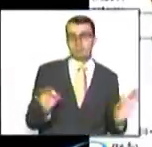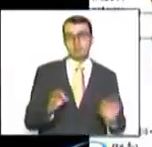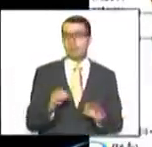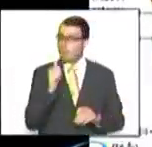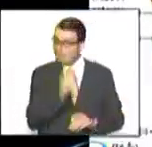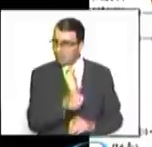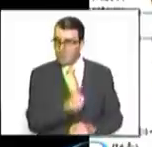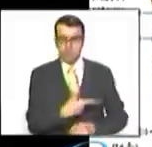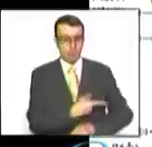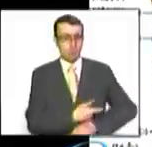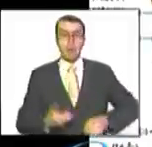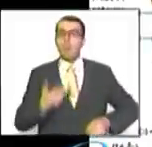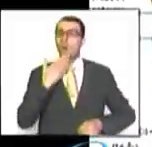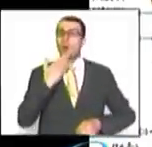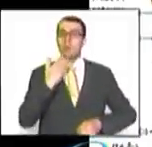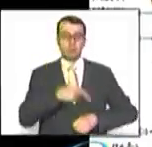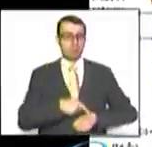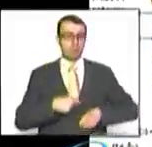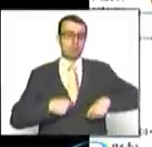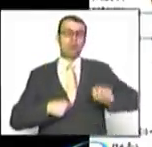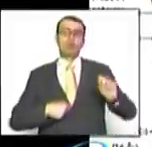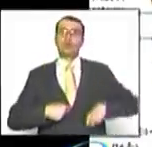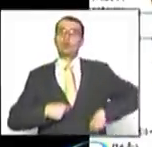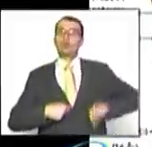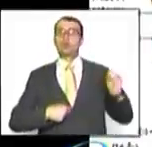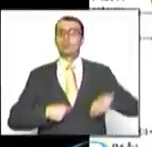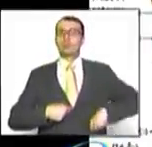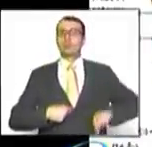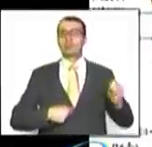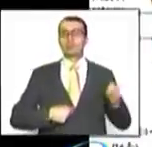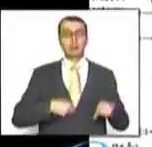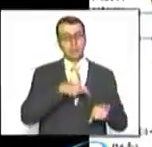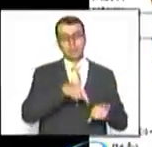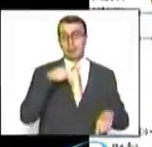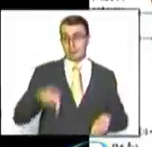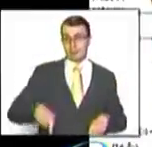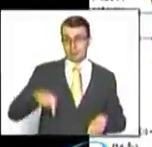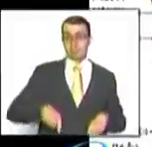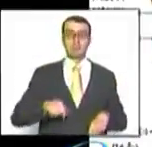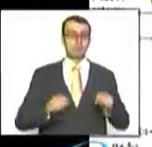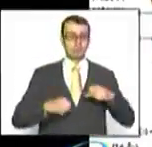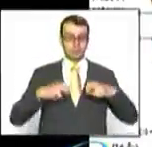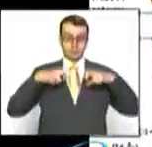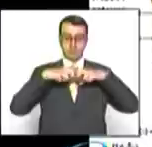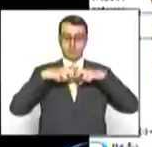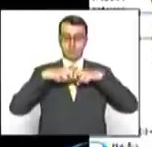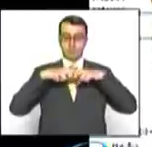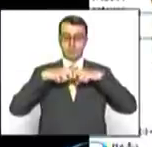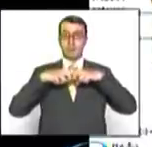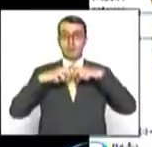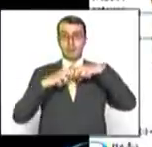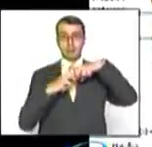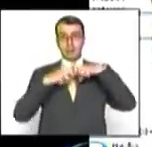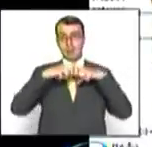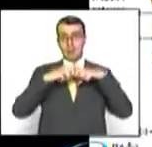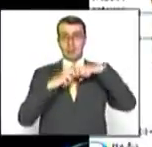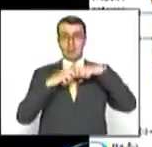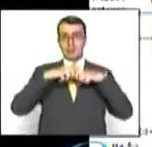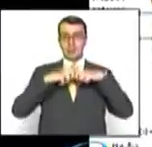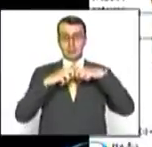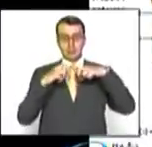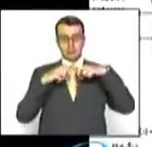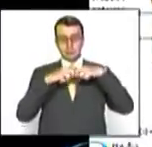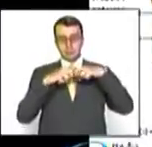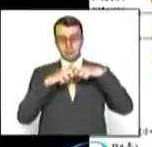rodilla. Digamos, donde se une parte de un hueso con otro, hay unas carillas articulares. Esas carillas